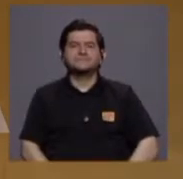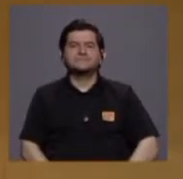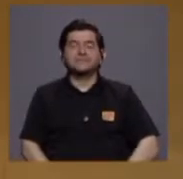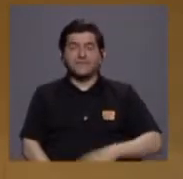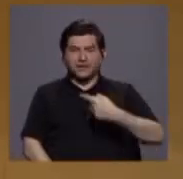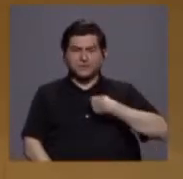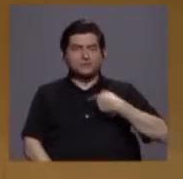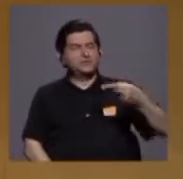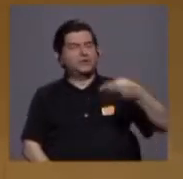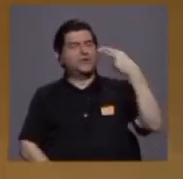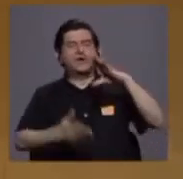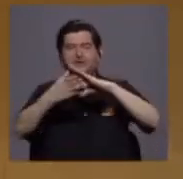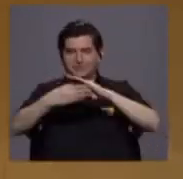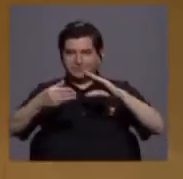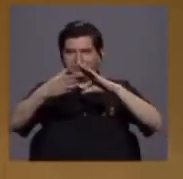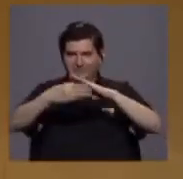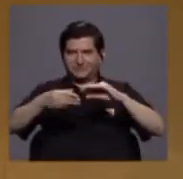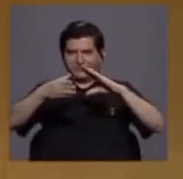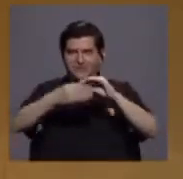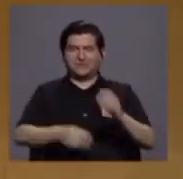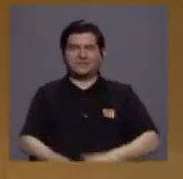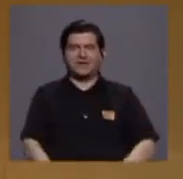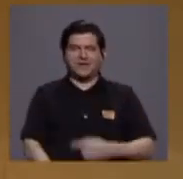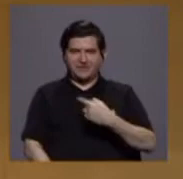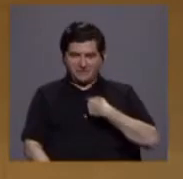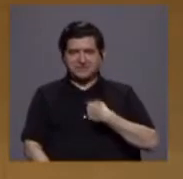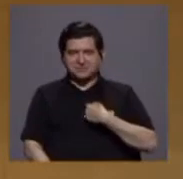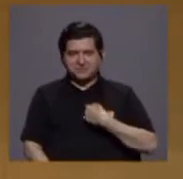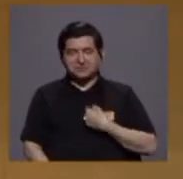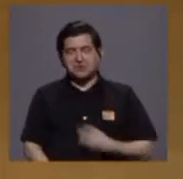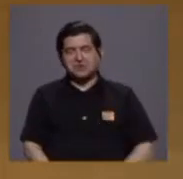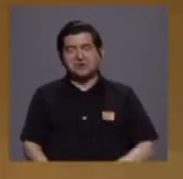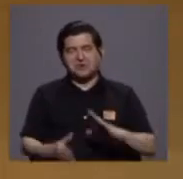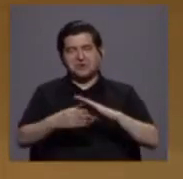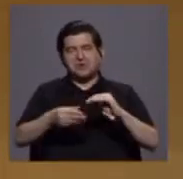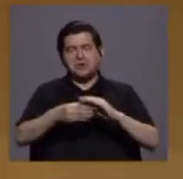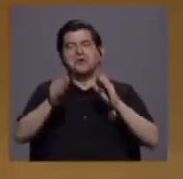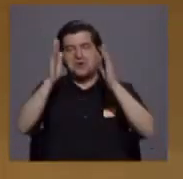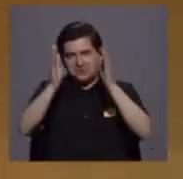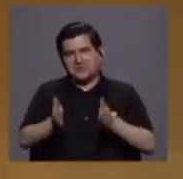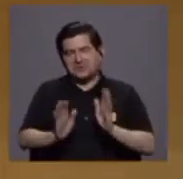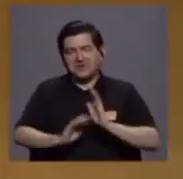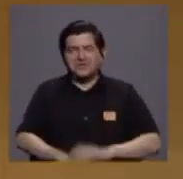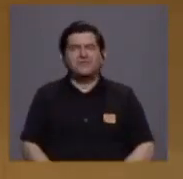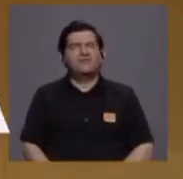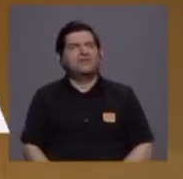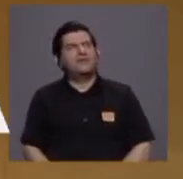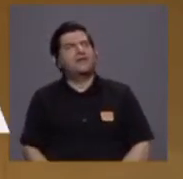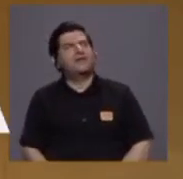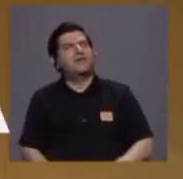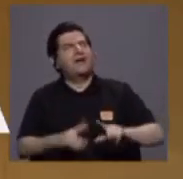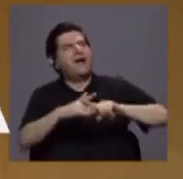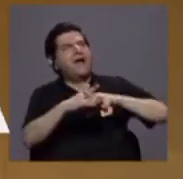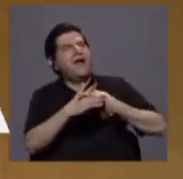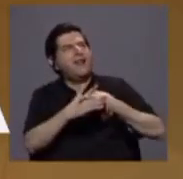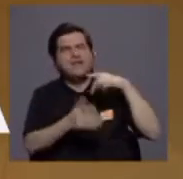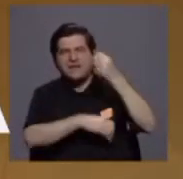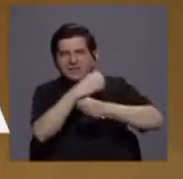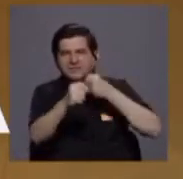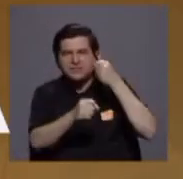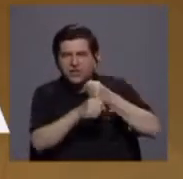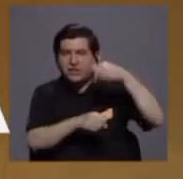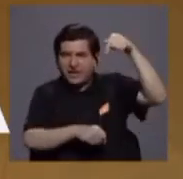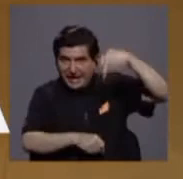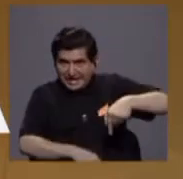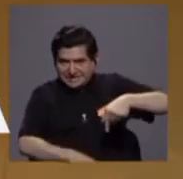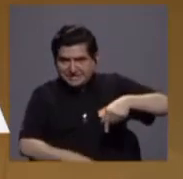tengo una historia que contarles. Yo soy un contador de historias, al cabo. Era ya por el inicio de este siglo